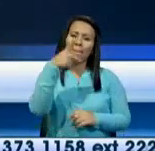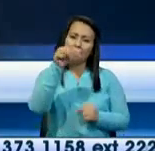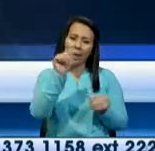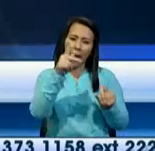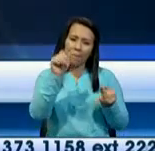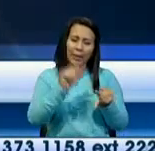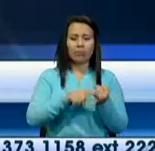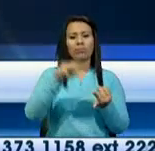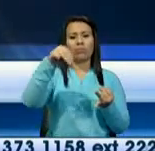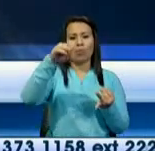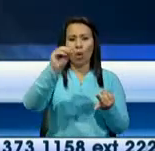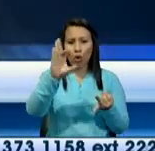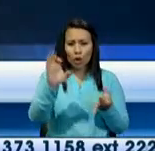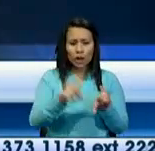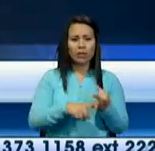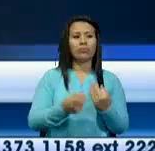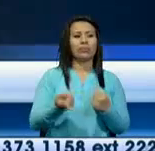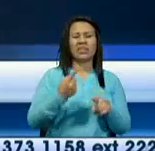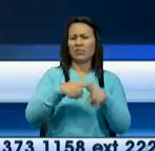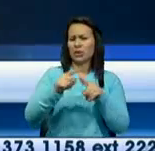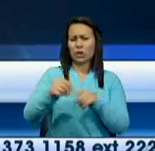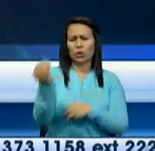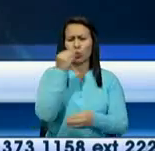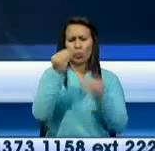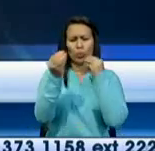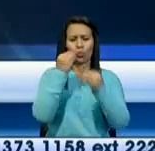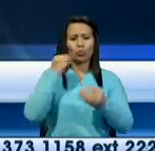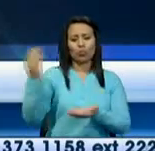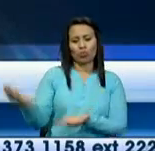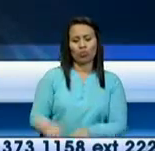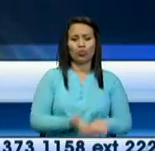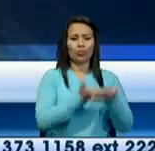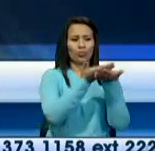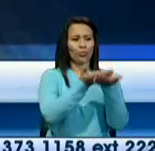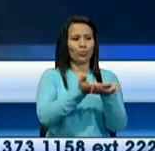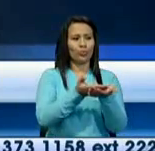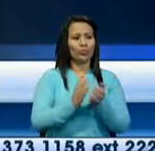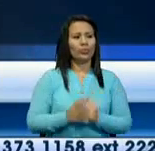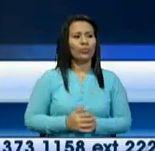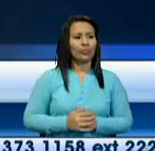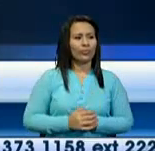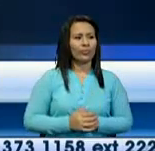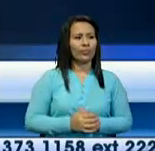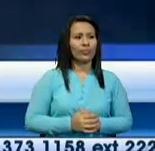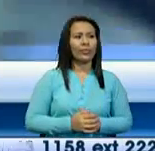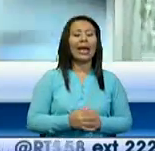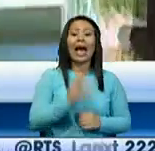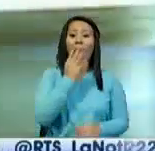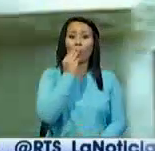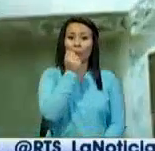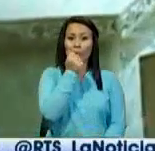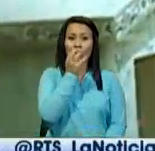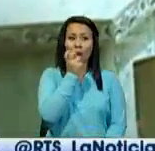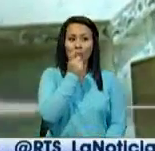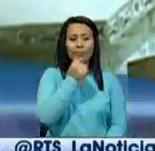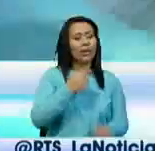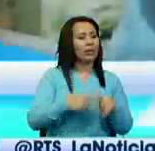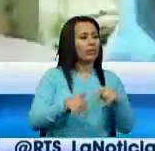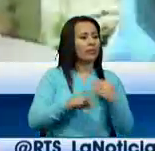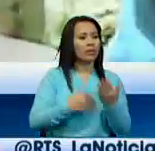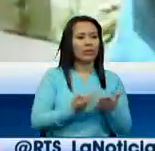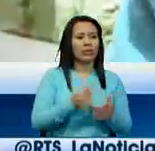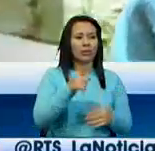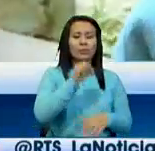perdón, con la carnecita, todo. Y también como es el, las naranjitas. Toda la familia, desde los